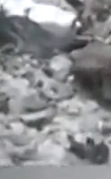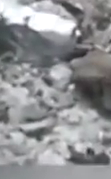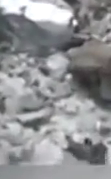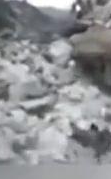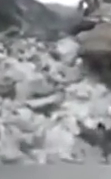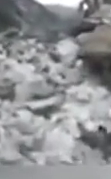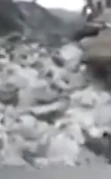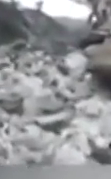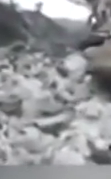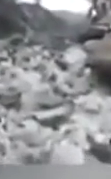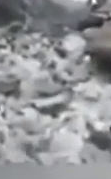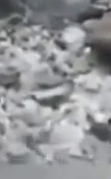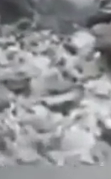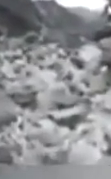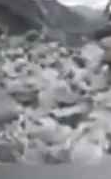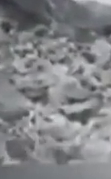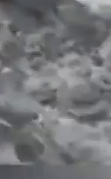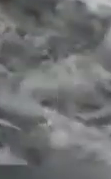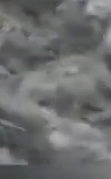en cante gatito